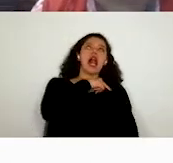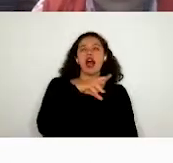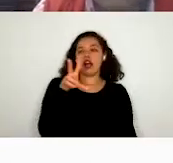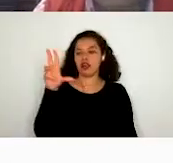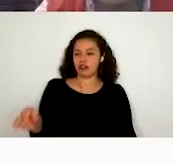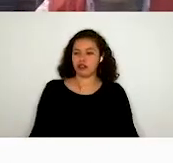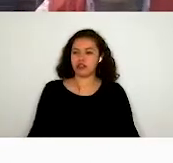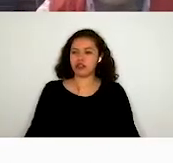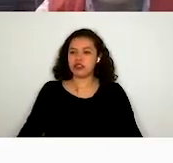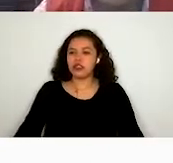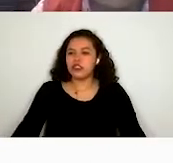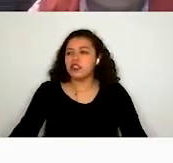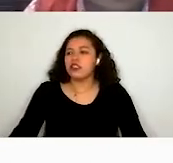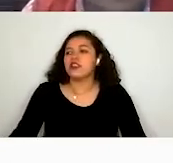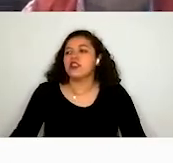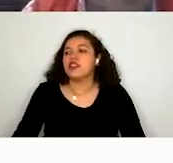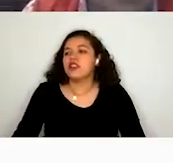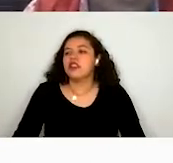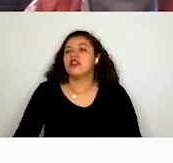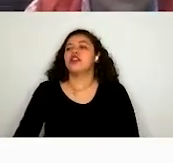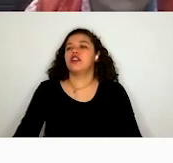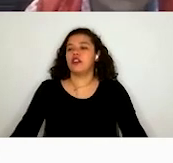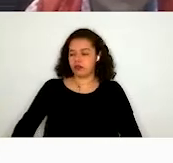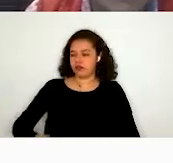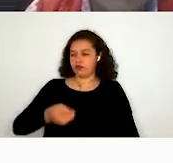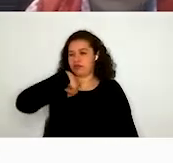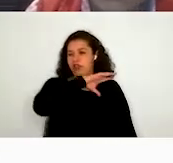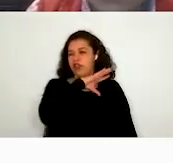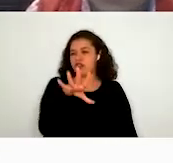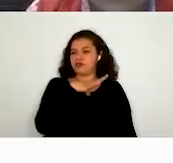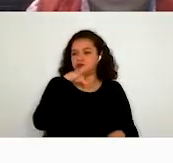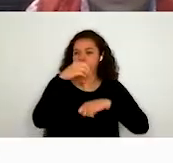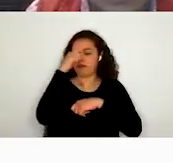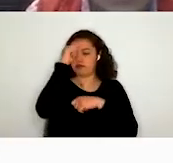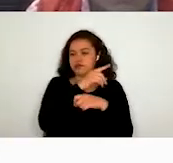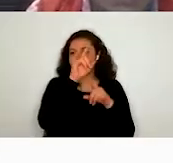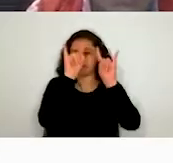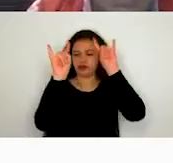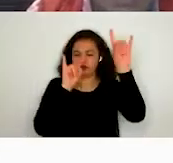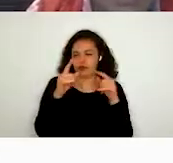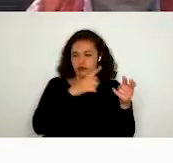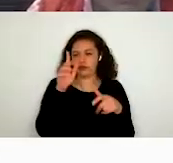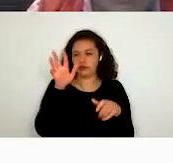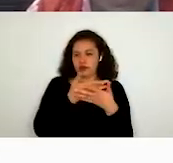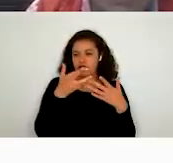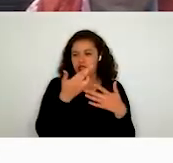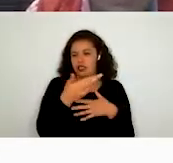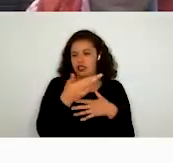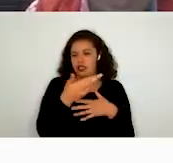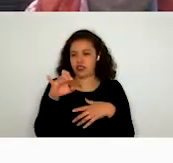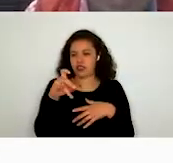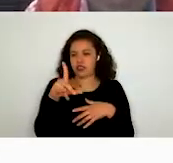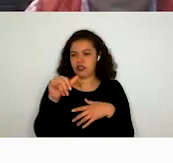nosotros colocamos aquí de manera muy general las señales que van a establecerse en este caso en el restaurante Epsilon Pi, que son de tipo informativo,